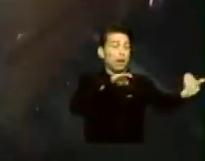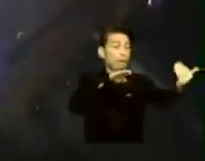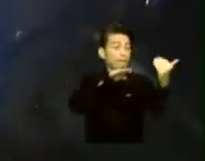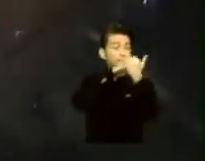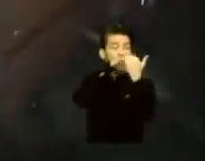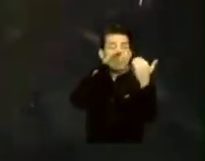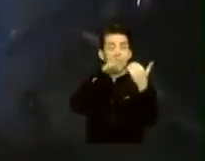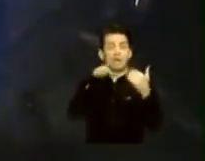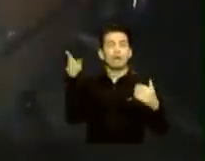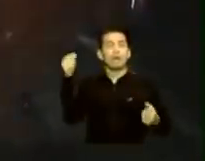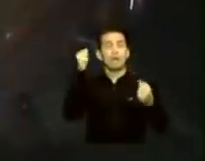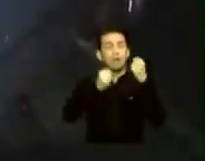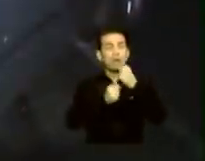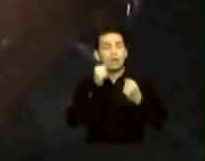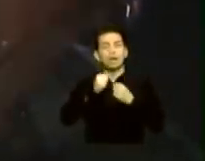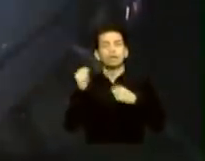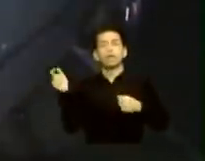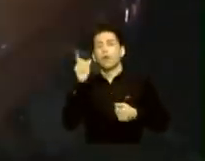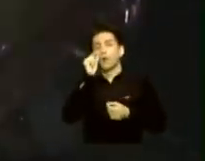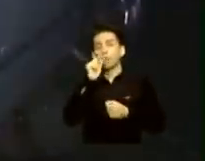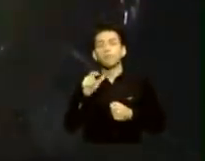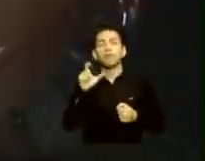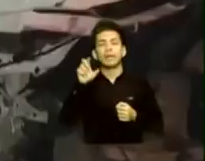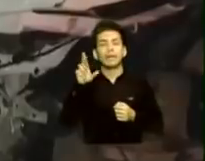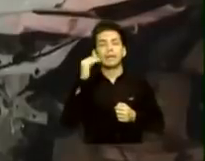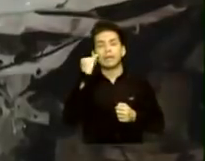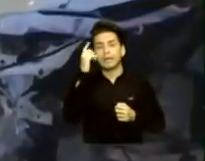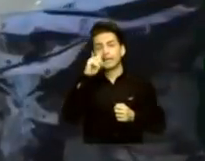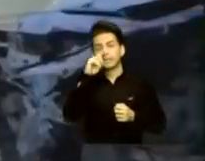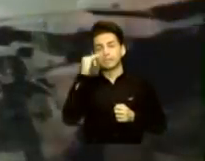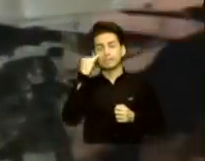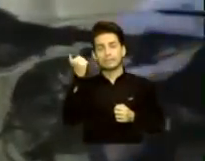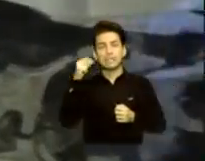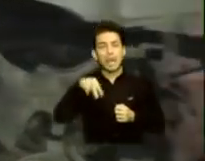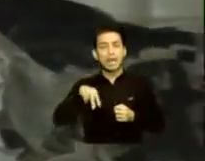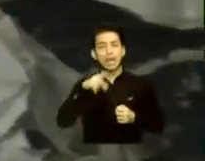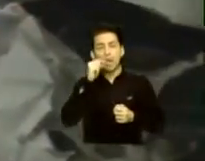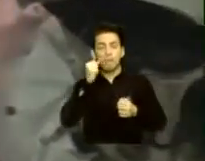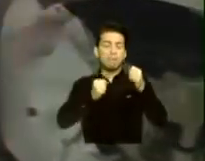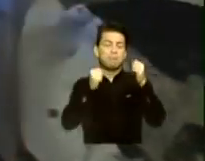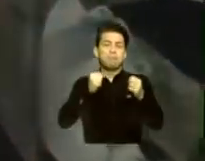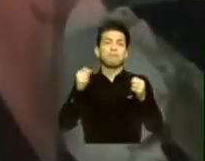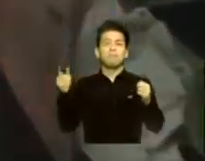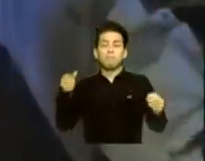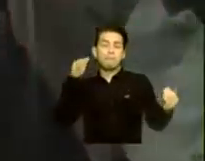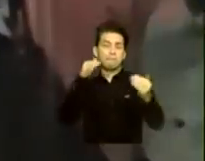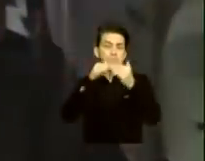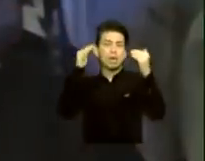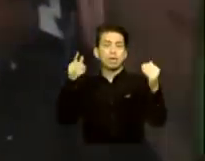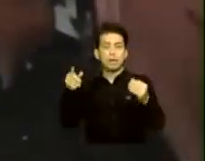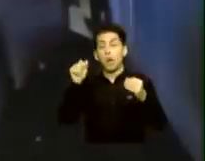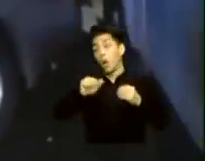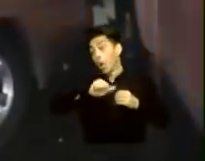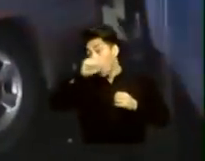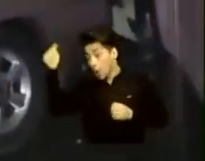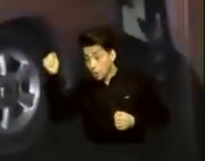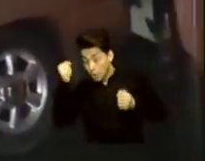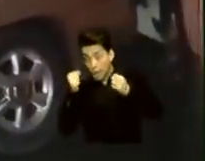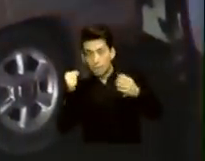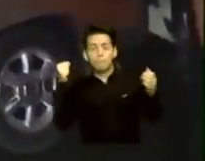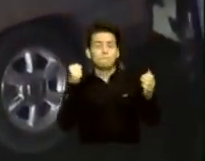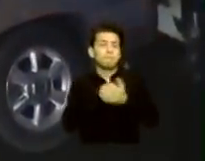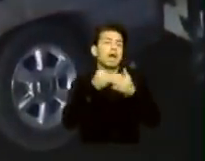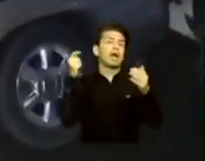conducida por Cristian Díaz Soto, padre del menor fallecido. Al momento del impacto, otro vehículo se vio involucrado. Se trata de un sedán